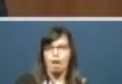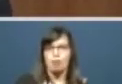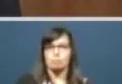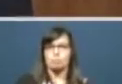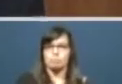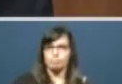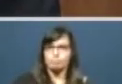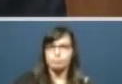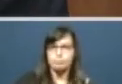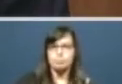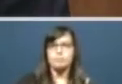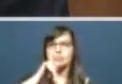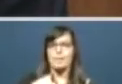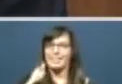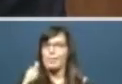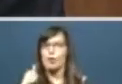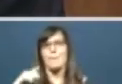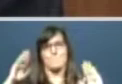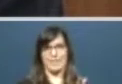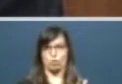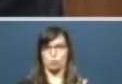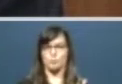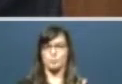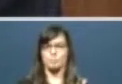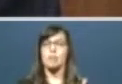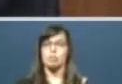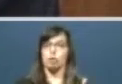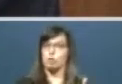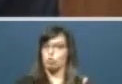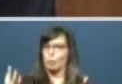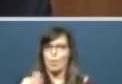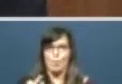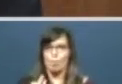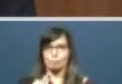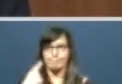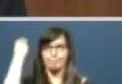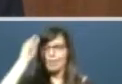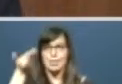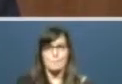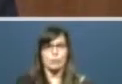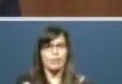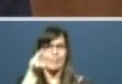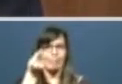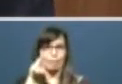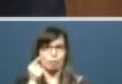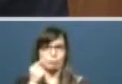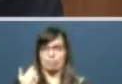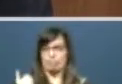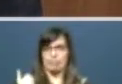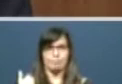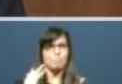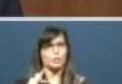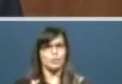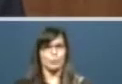y con menores tasas de temporalidad de ahí que debamos dar tanta importancia a algunos datos recientes que son muy